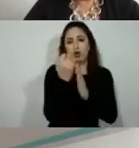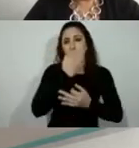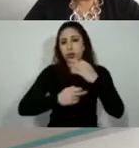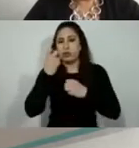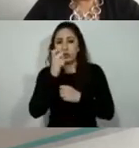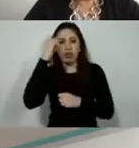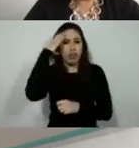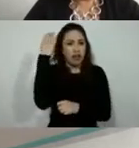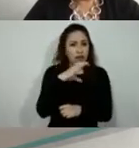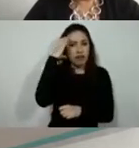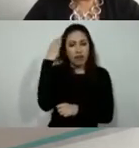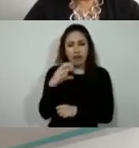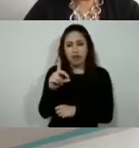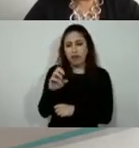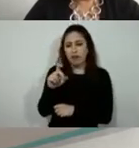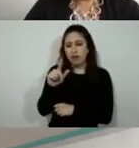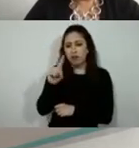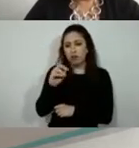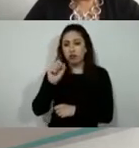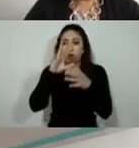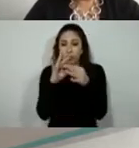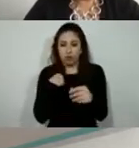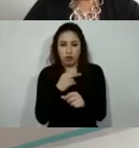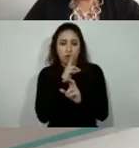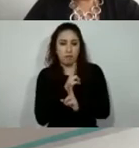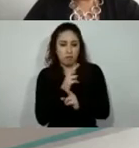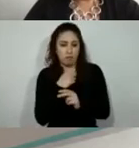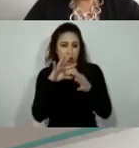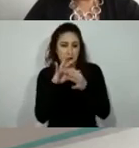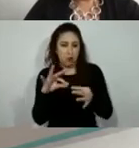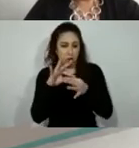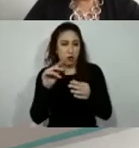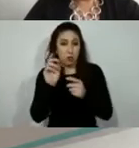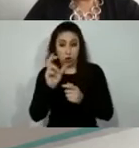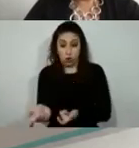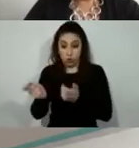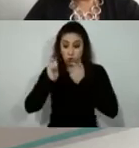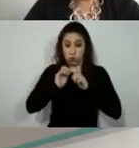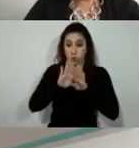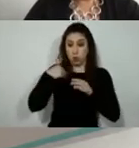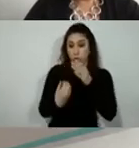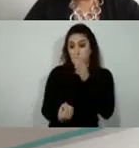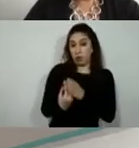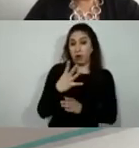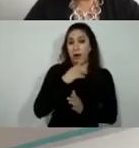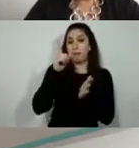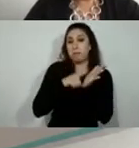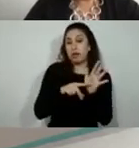resultados los comento nuevamente. Cuando tomamos la alcaldía había 1,084